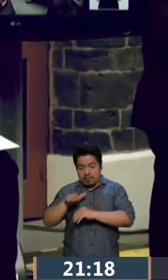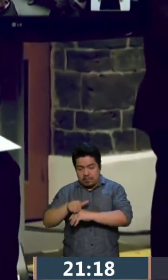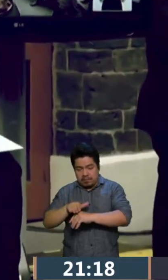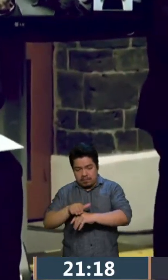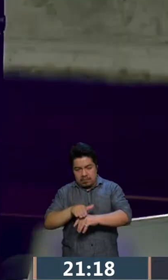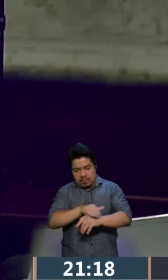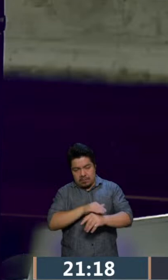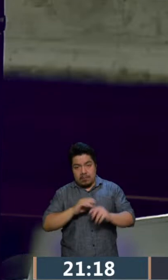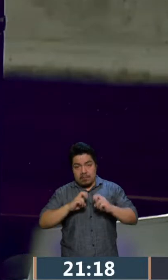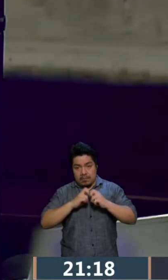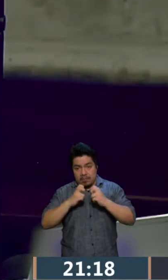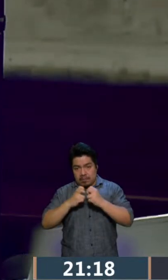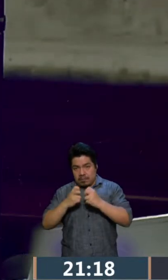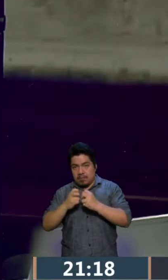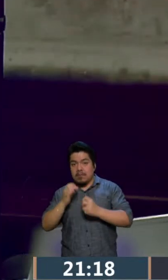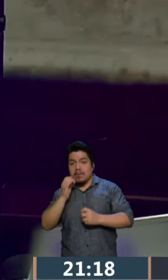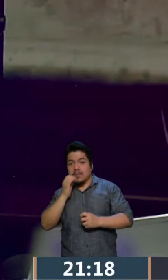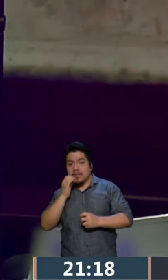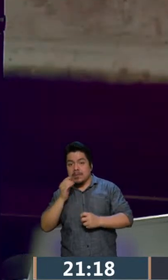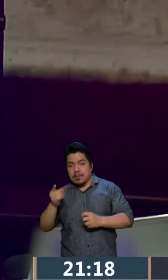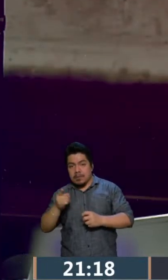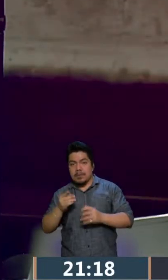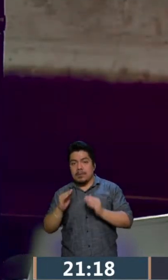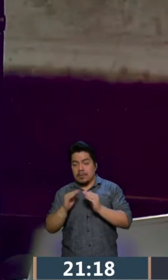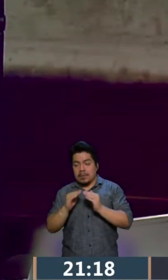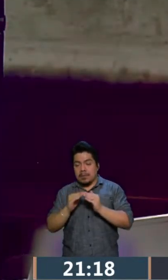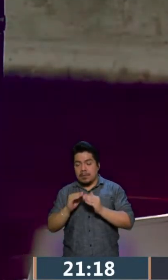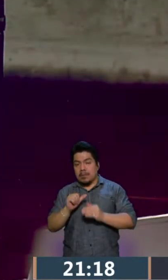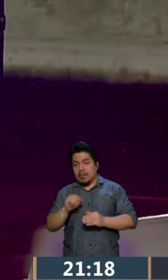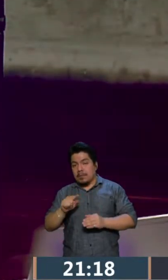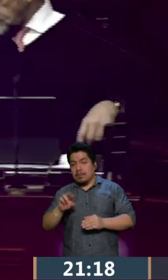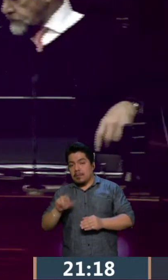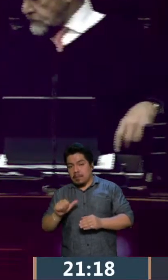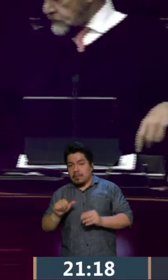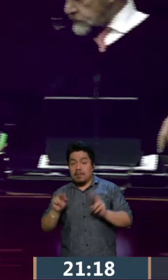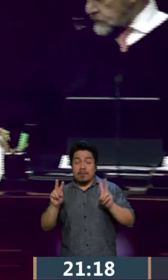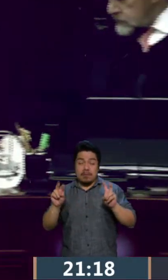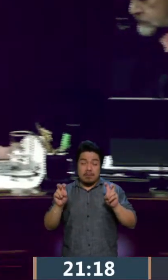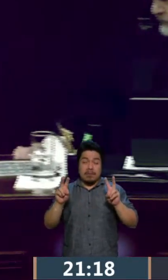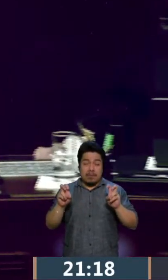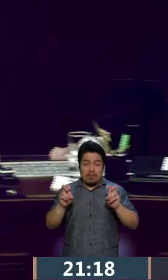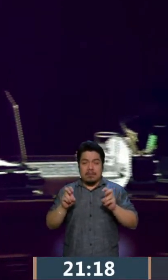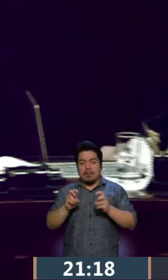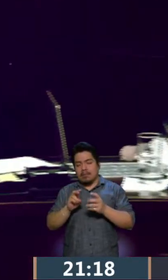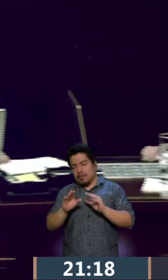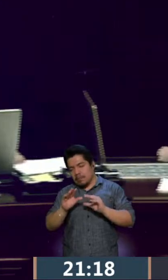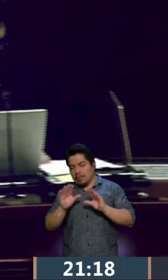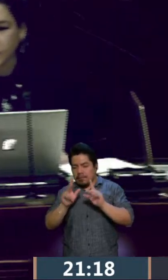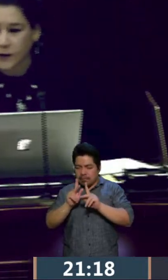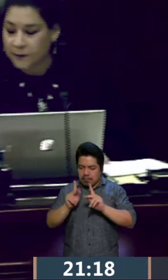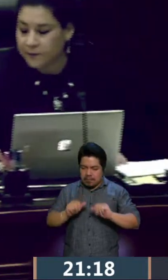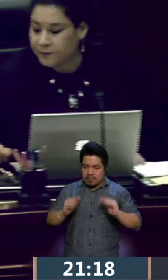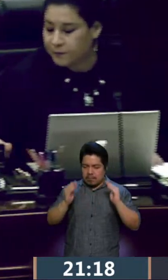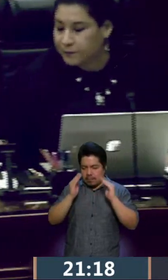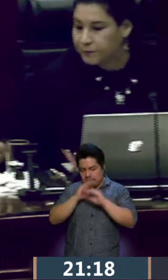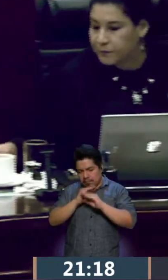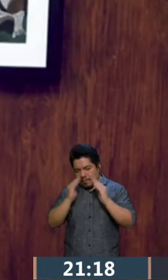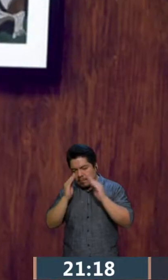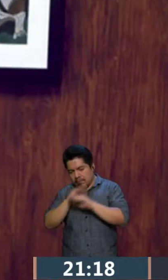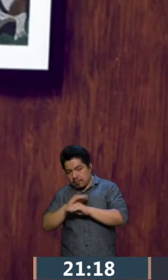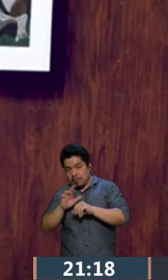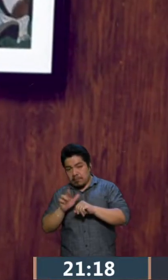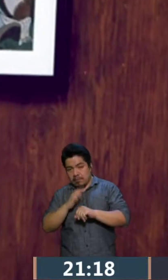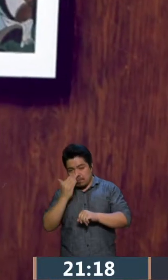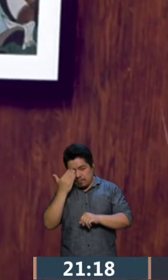magistrados electorales a una cena en casa del ministro Alcántara Carrancá, con la supuesta intención de limar asperezas después de que se rompiera el acuerdo para que